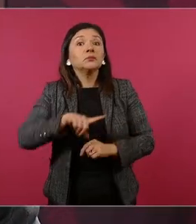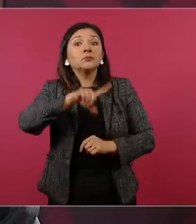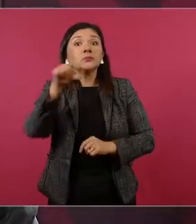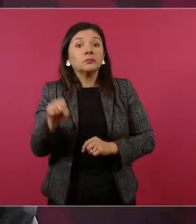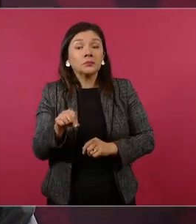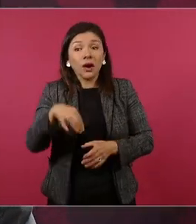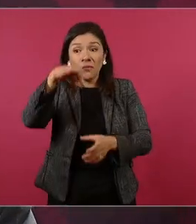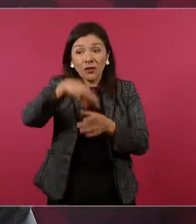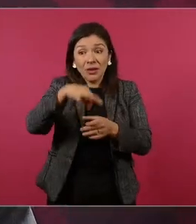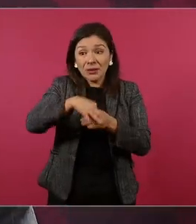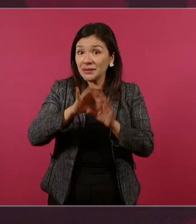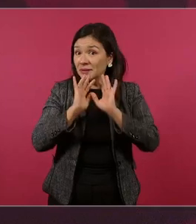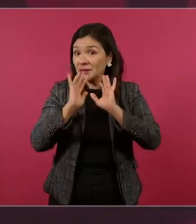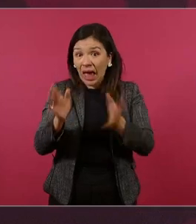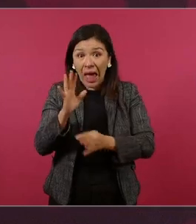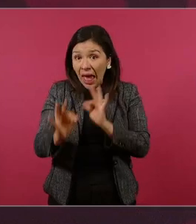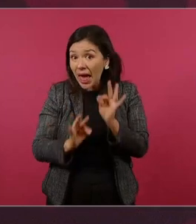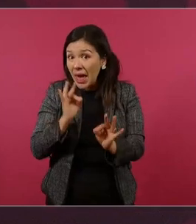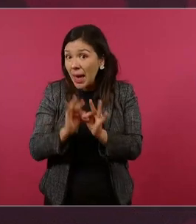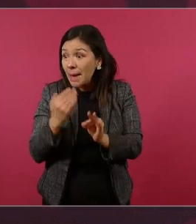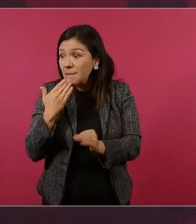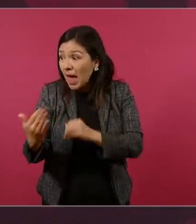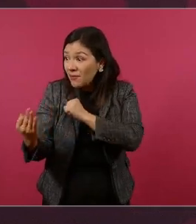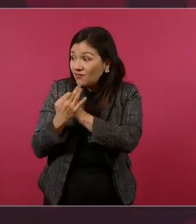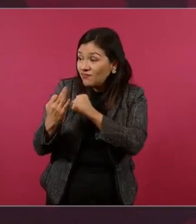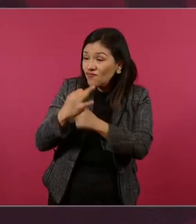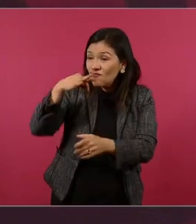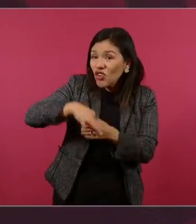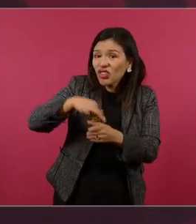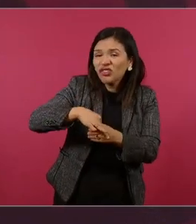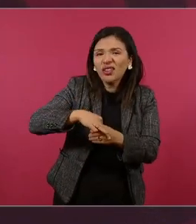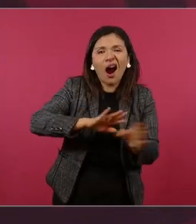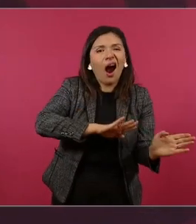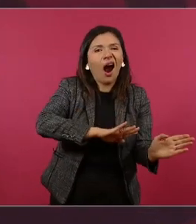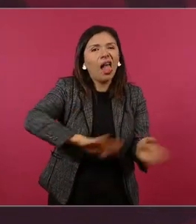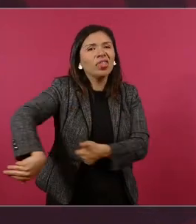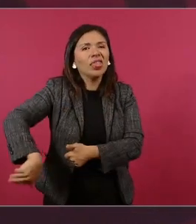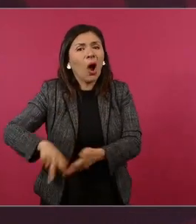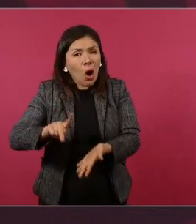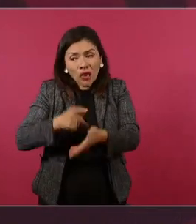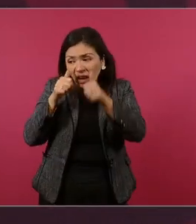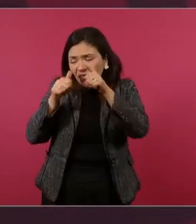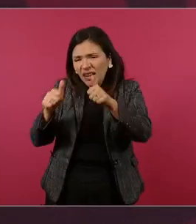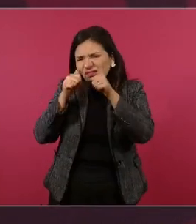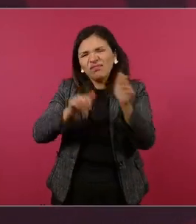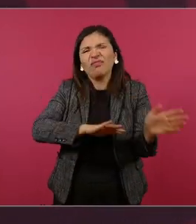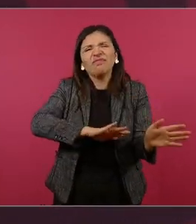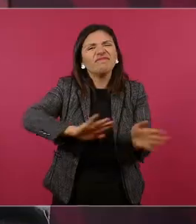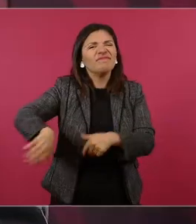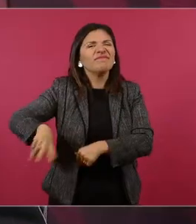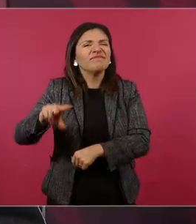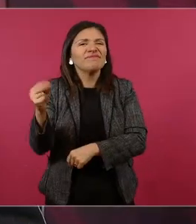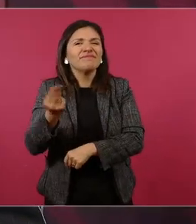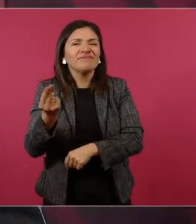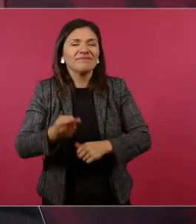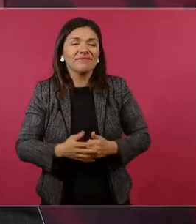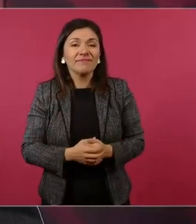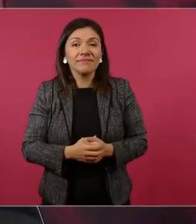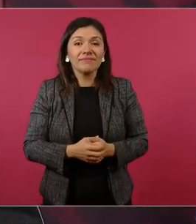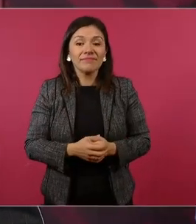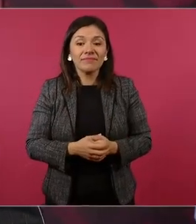la elección y no volvían a ver al